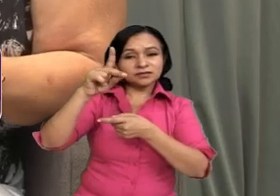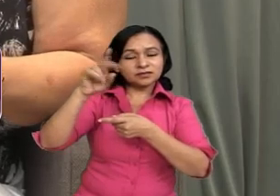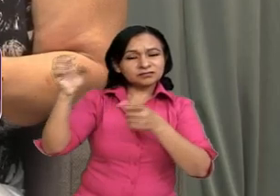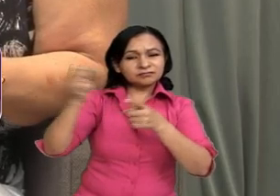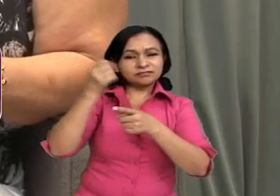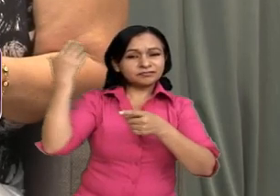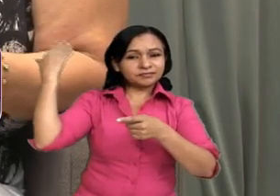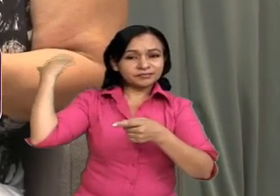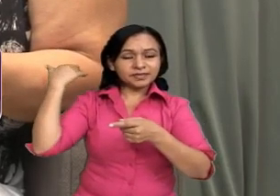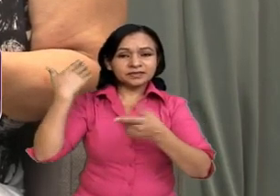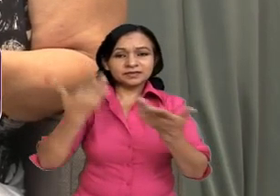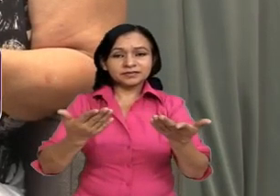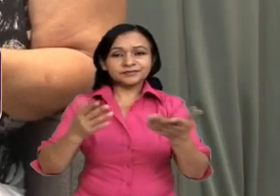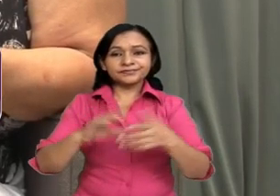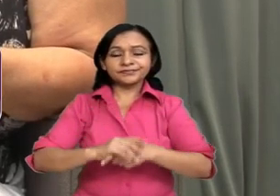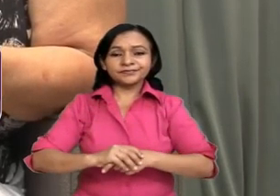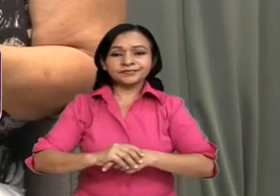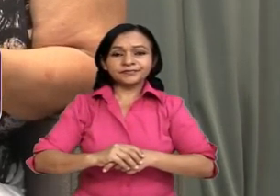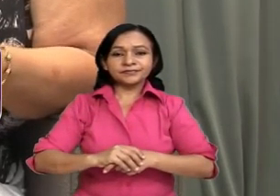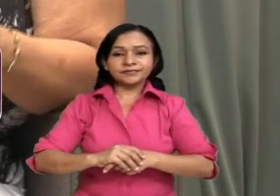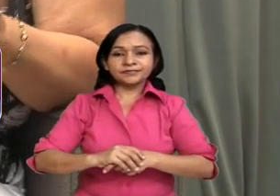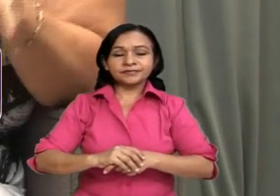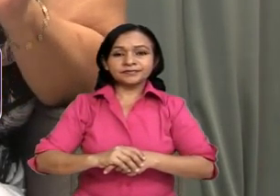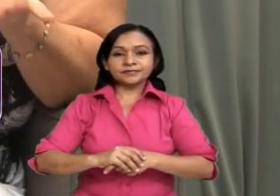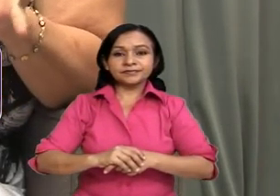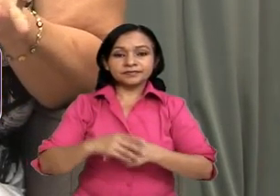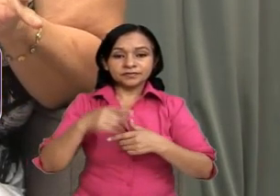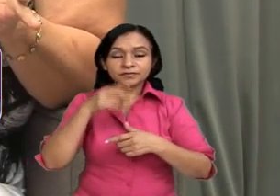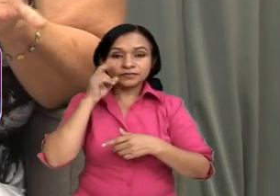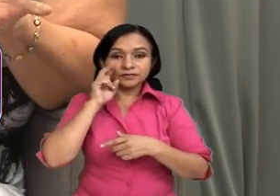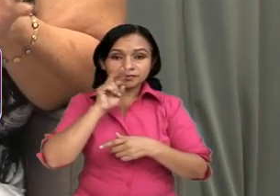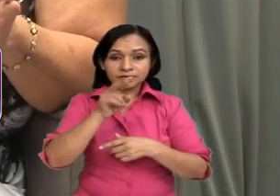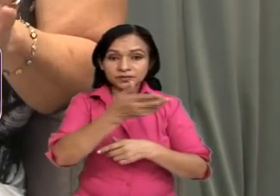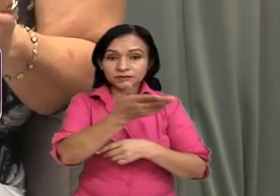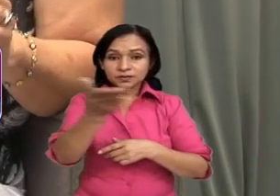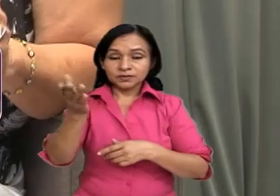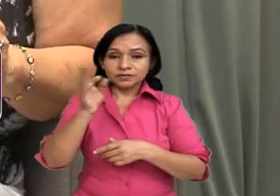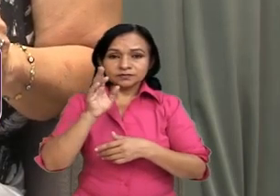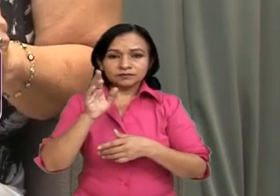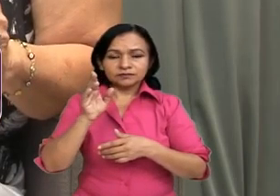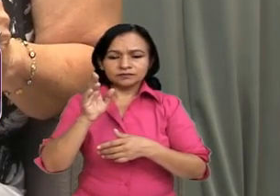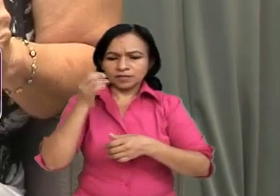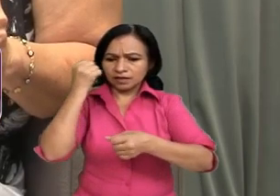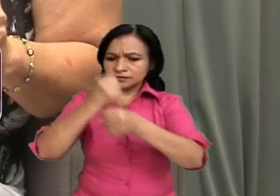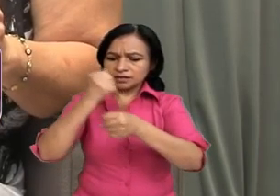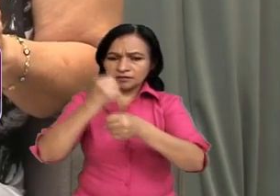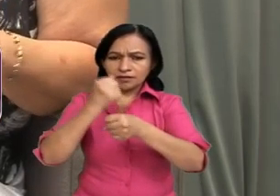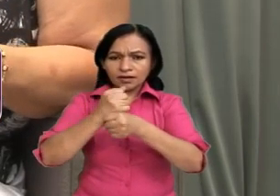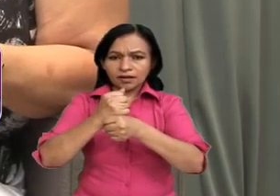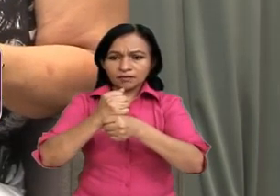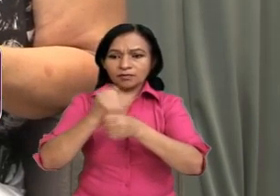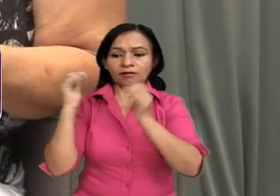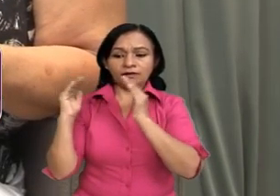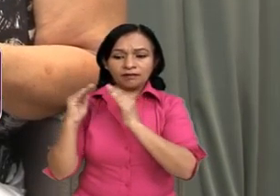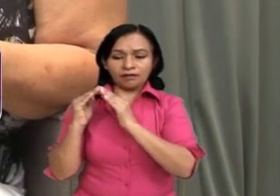del fallido golpe de Estado. Si ustedes vieron, no dejamos de ir a trabajarlo, los